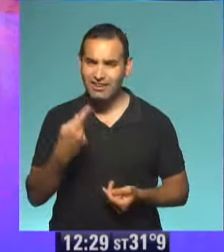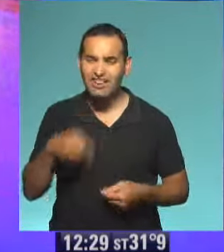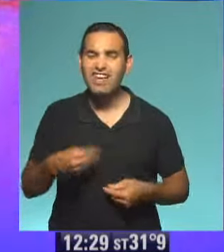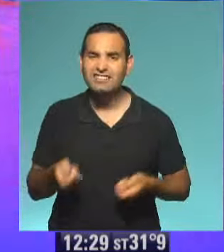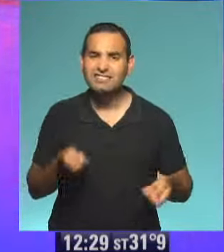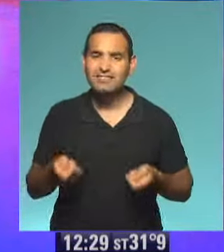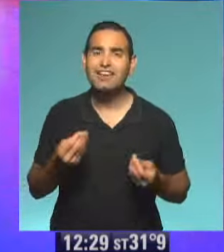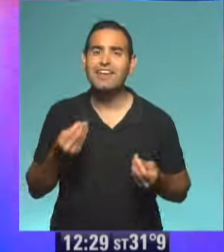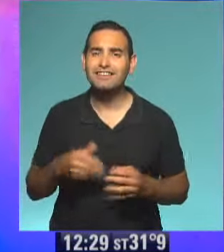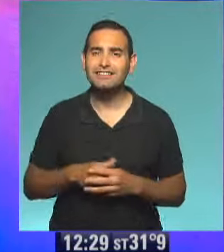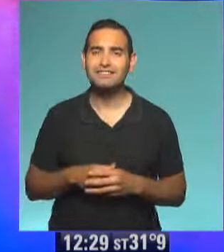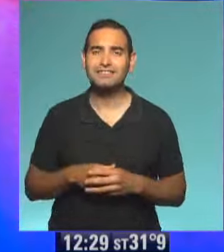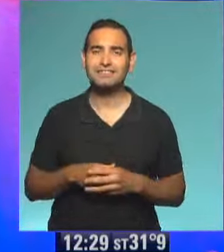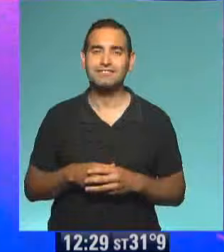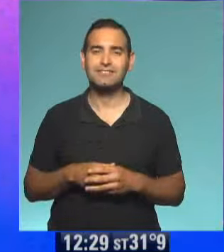El